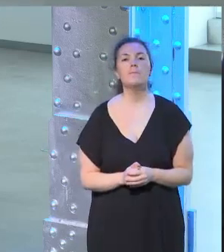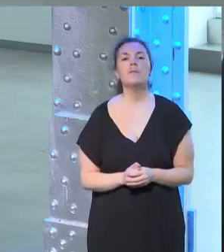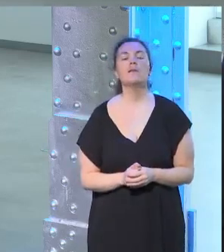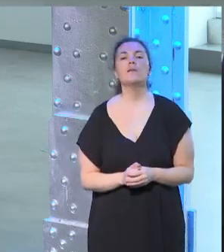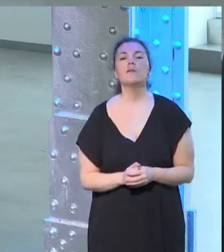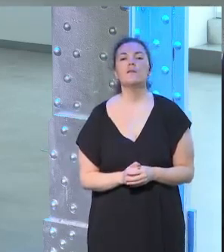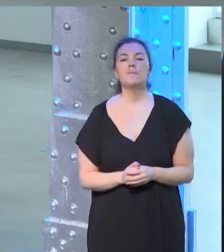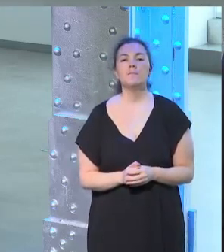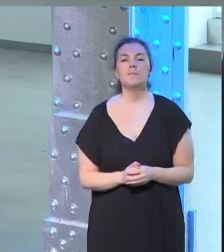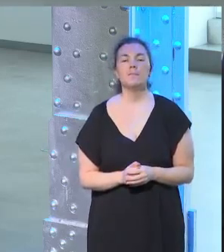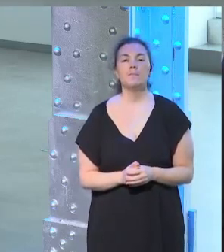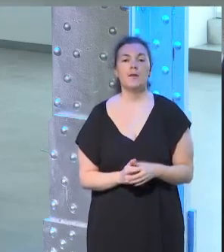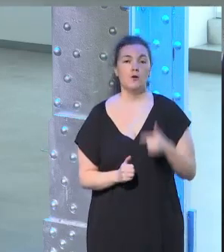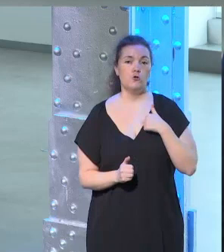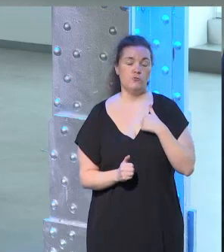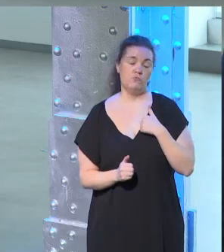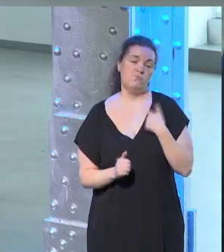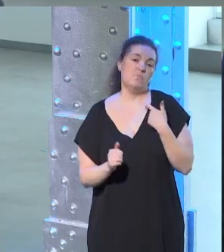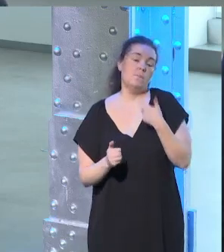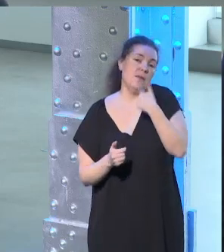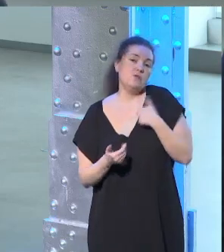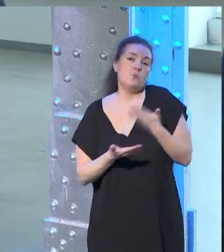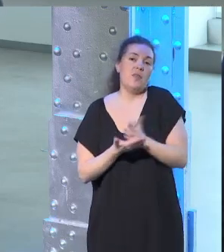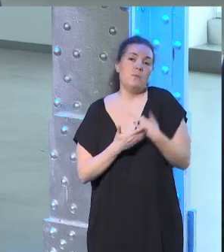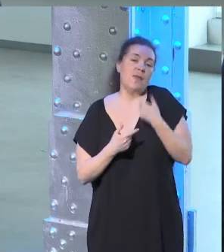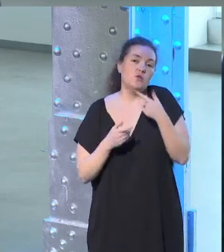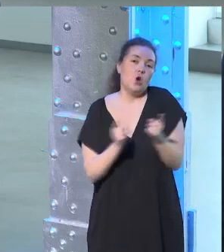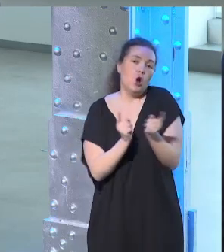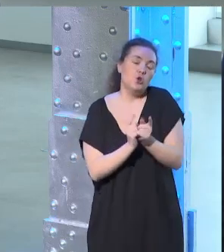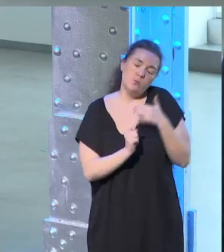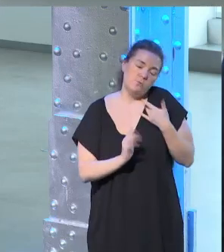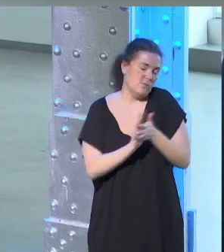que como moderador brevedad, pues quiero plantear. Uno,